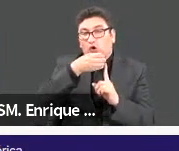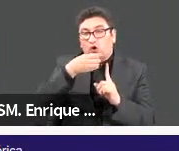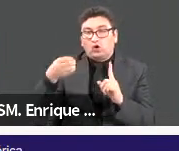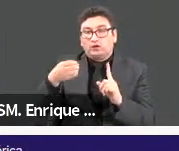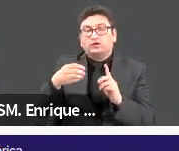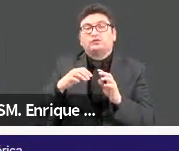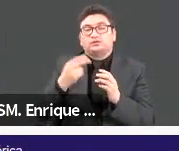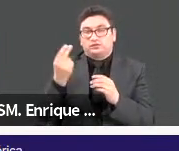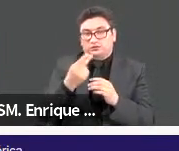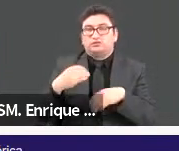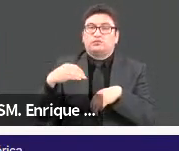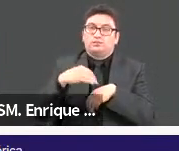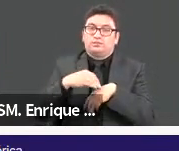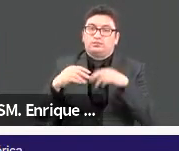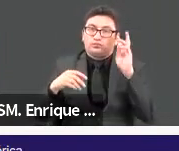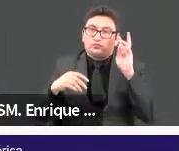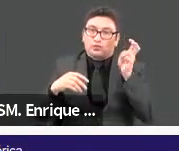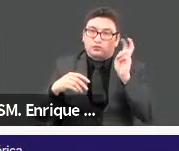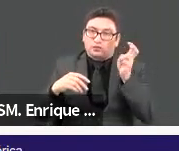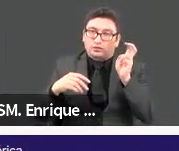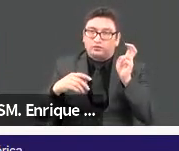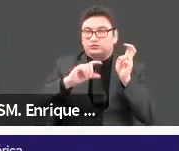entrecomillar.